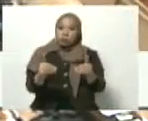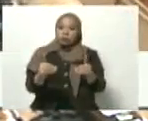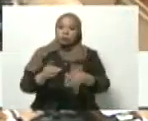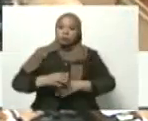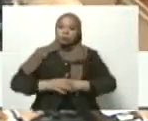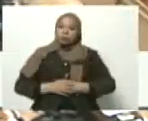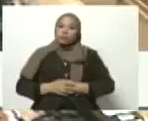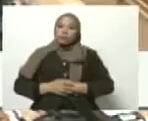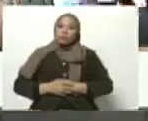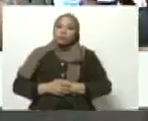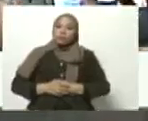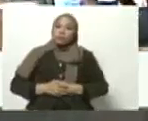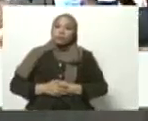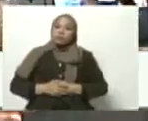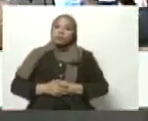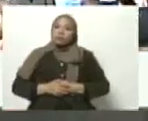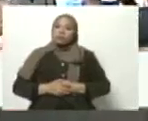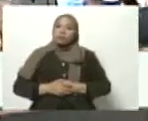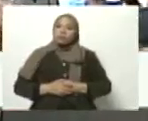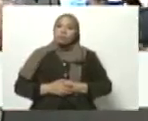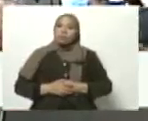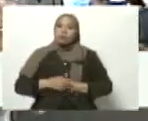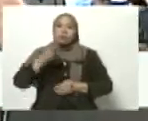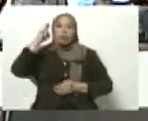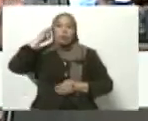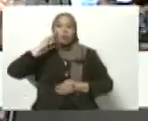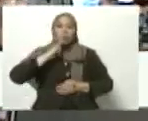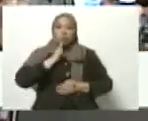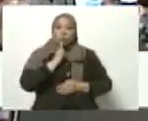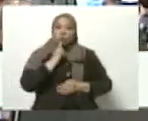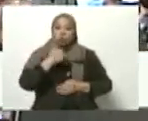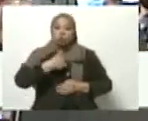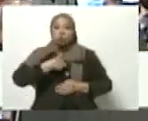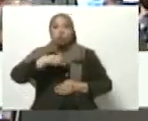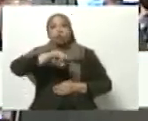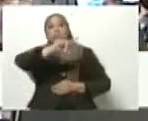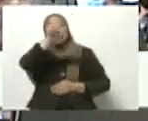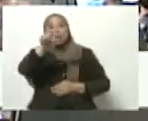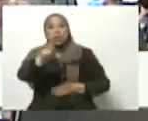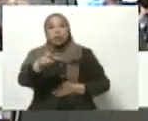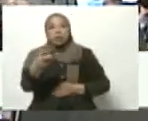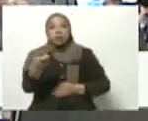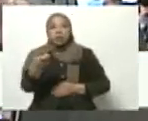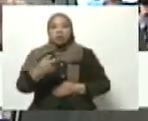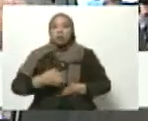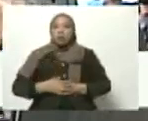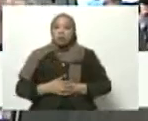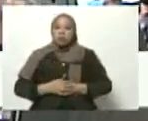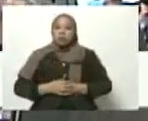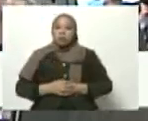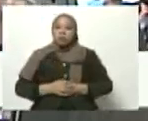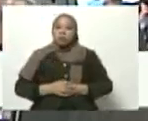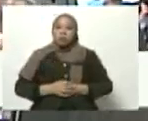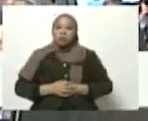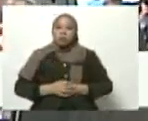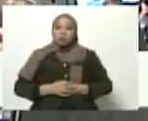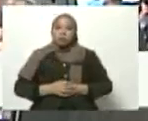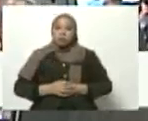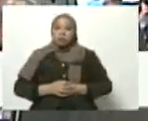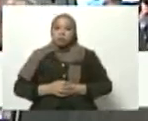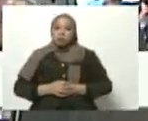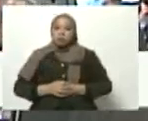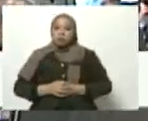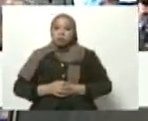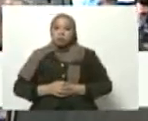palabra del coronel Simón Bolívar, yo pregunto, reitero, no al embajador que ha sido